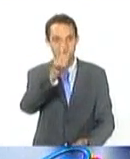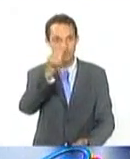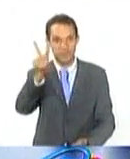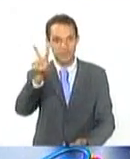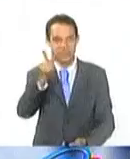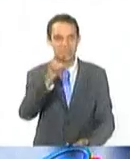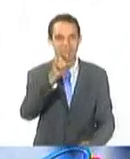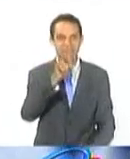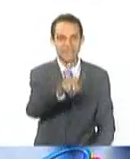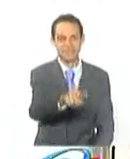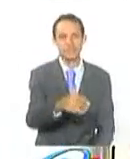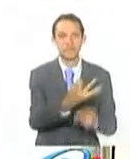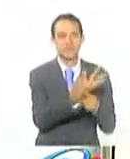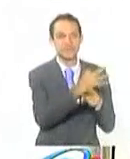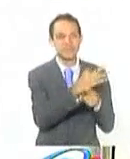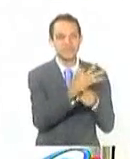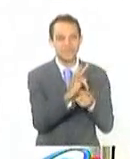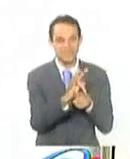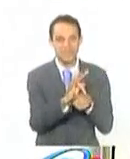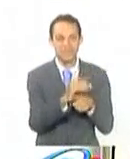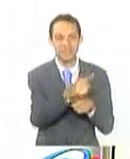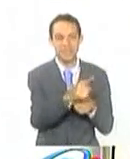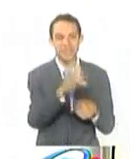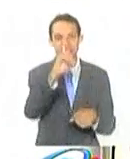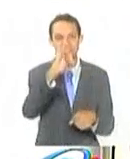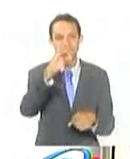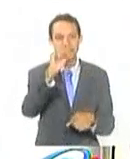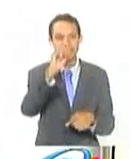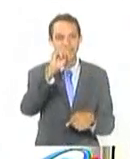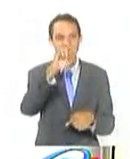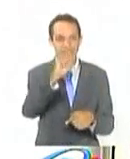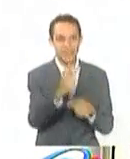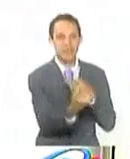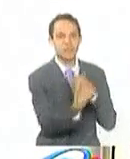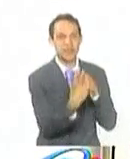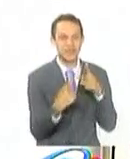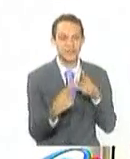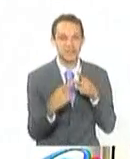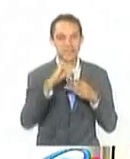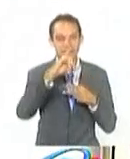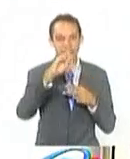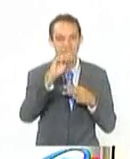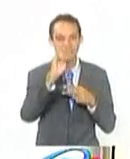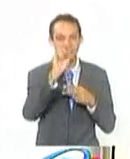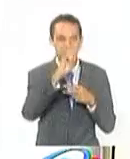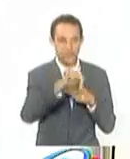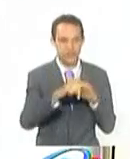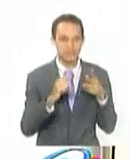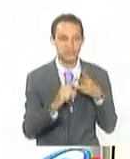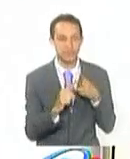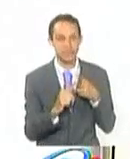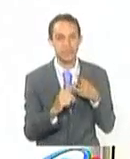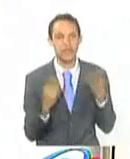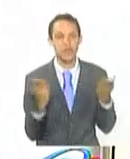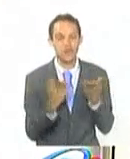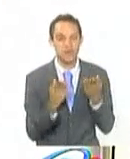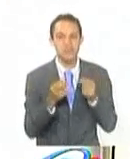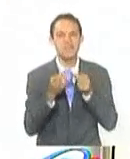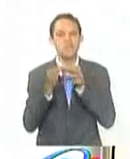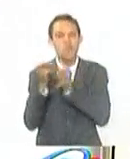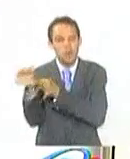quienes nos siguen por Twitter o Twitter como Diana Piedad que ha hecho muchas preguntas Iván león desde San Vicente de